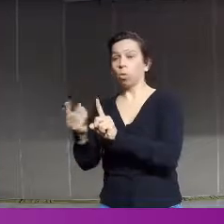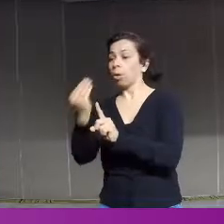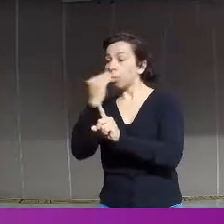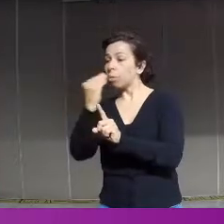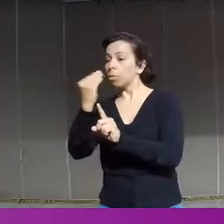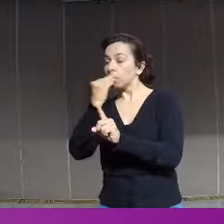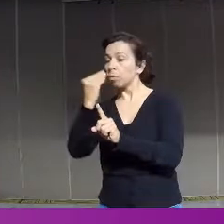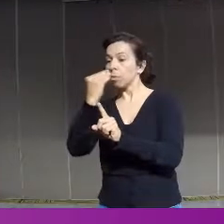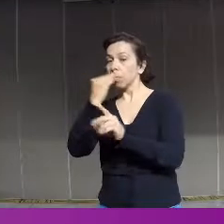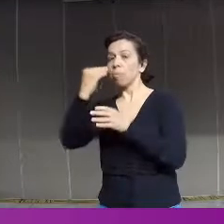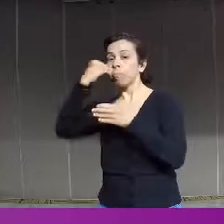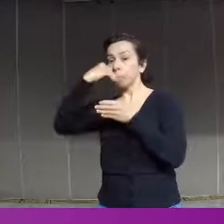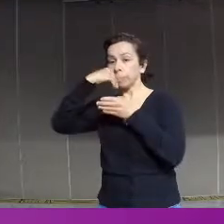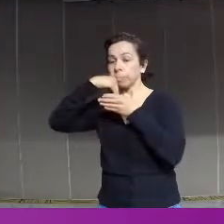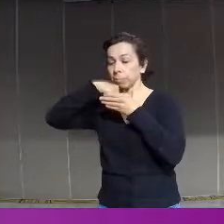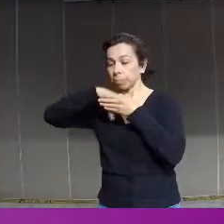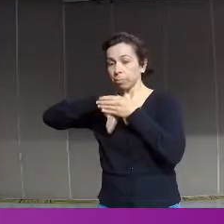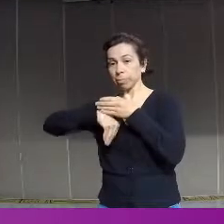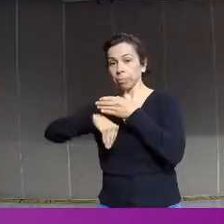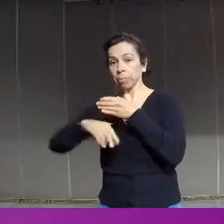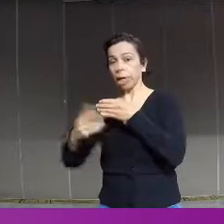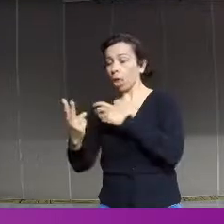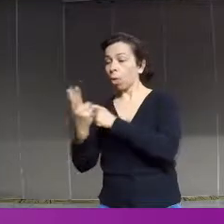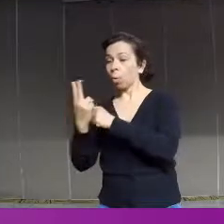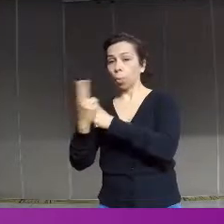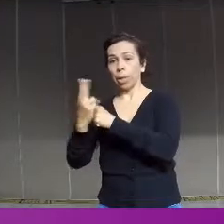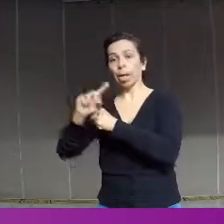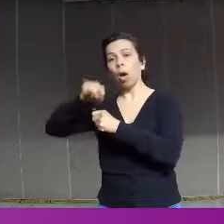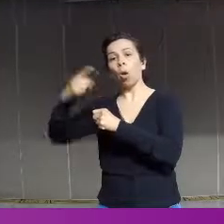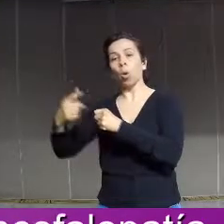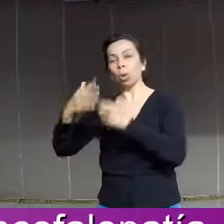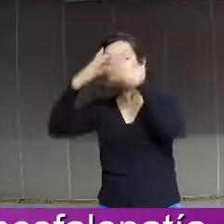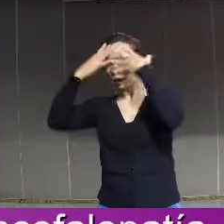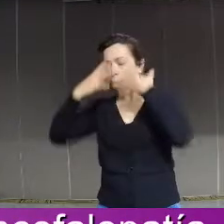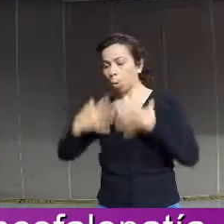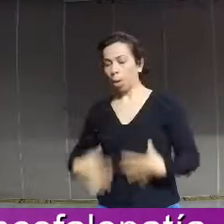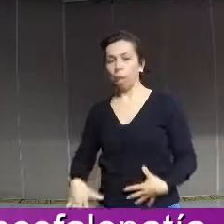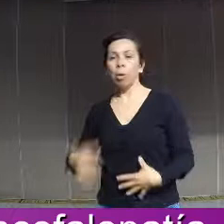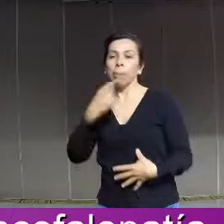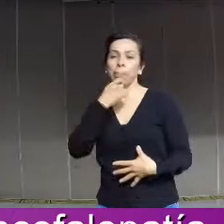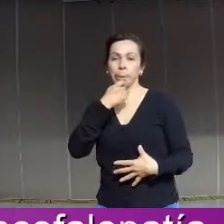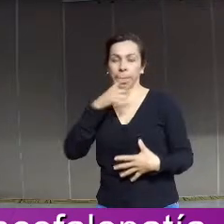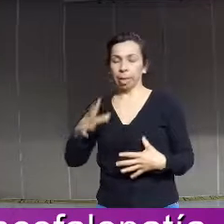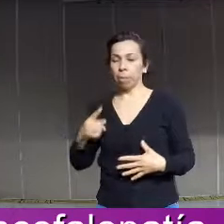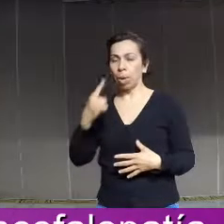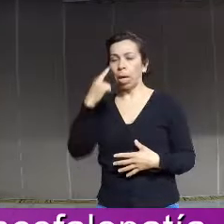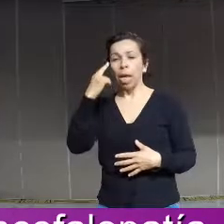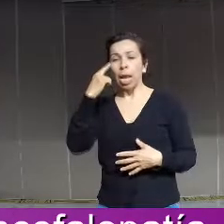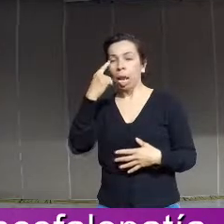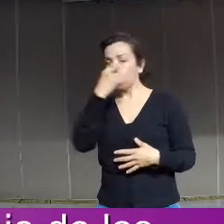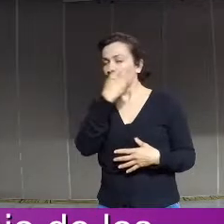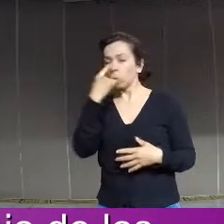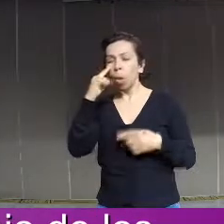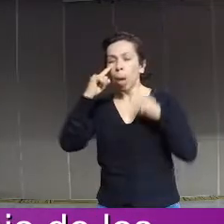ausencia de los reflejos de defensa y aparece otra sintomatología como puede ser que empiecen a lagrimear o que se